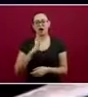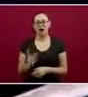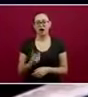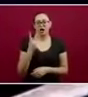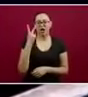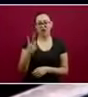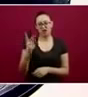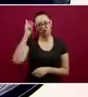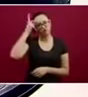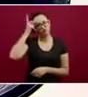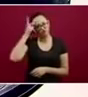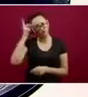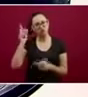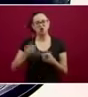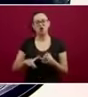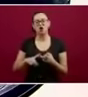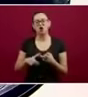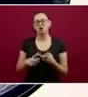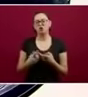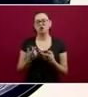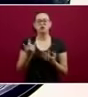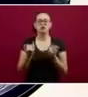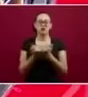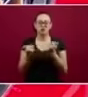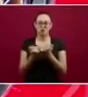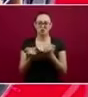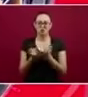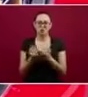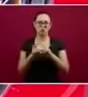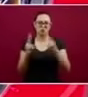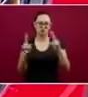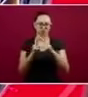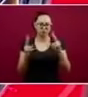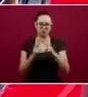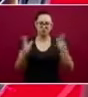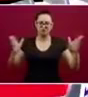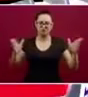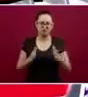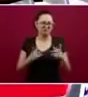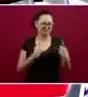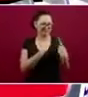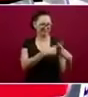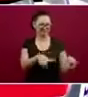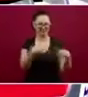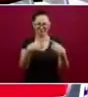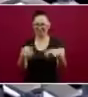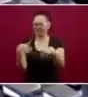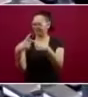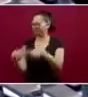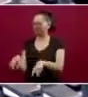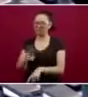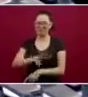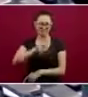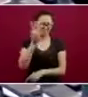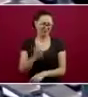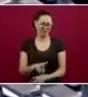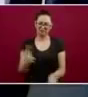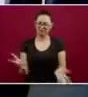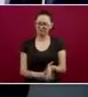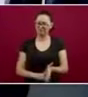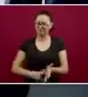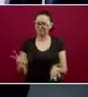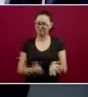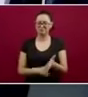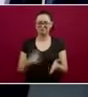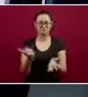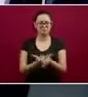está en nuestros procedimientos el hecho de darles como depositaría, pero los criterios por qué darle a alguien en Bosques de las Lomas y darle a